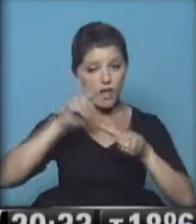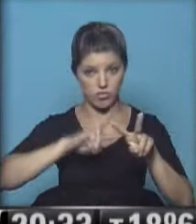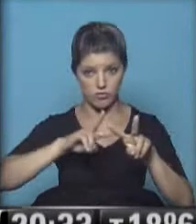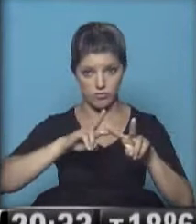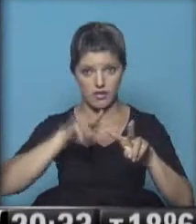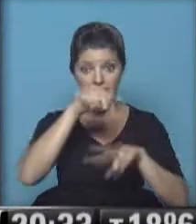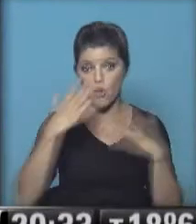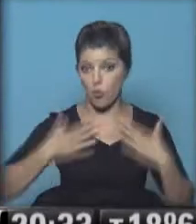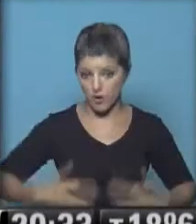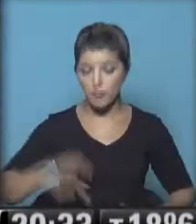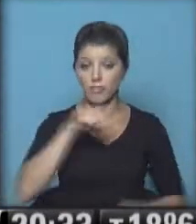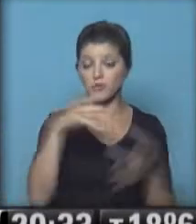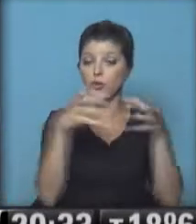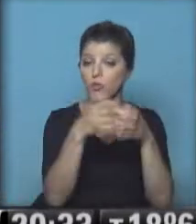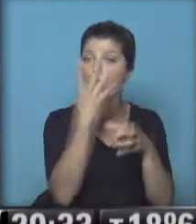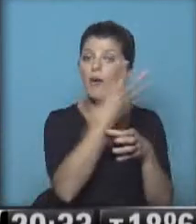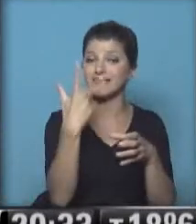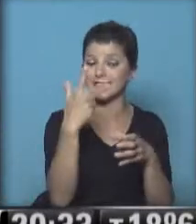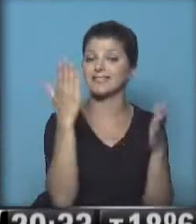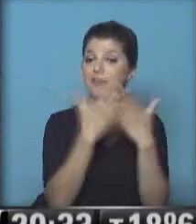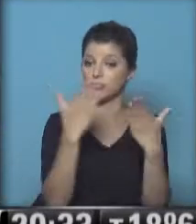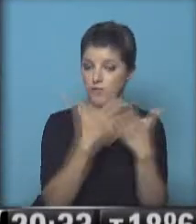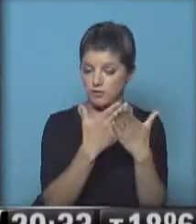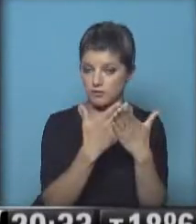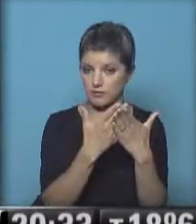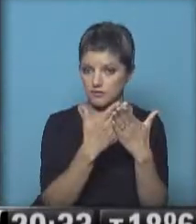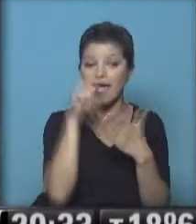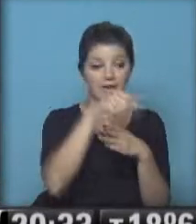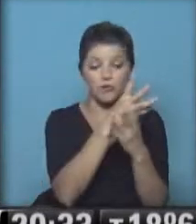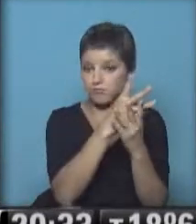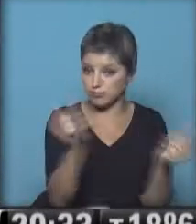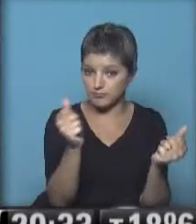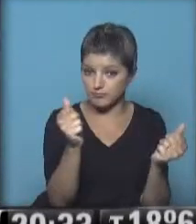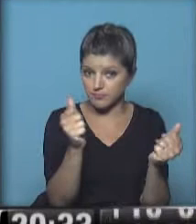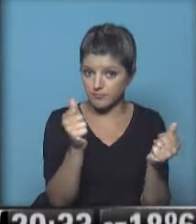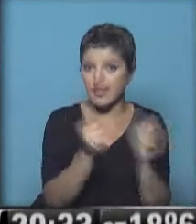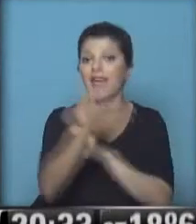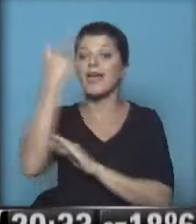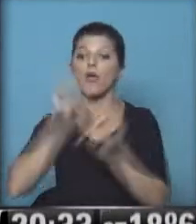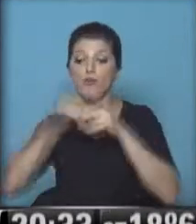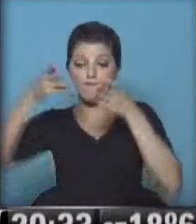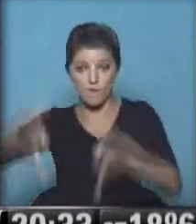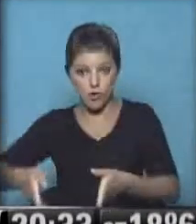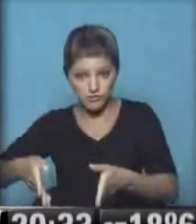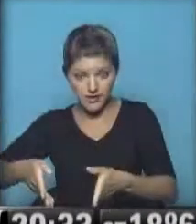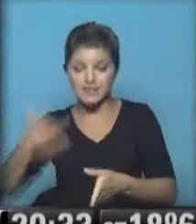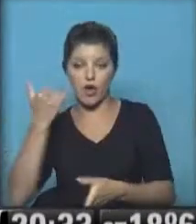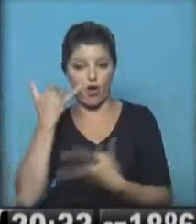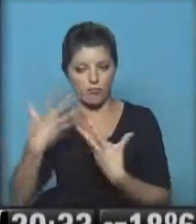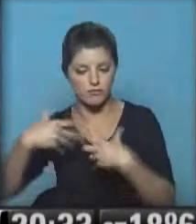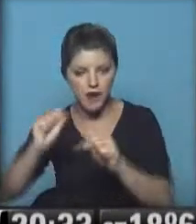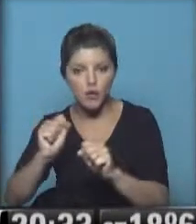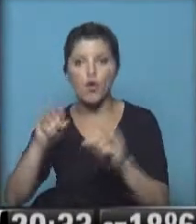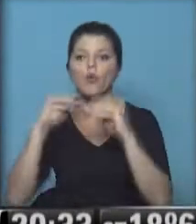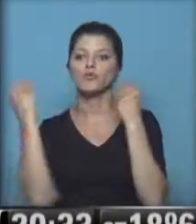se siguen buscando los cuerpos de los 43 estudiantes, los normalistas desaparecidos, que se habían encontrado fosas comunes, que habían encontrado 26